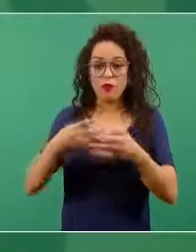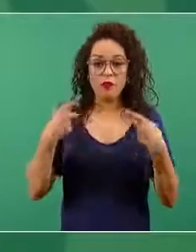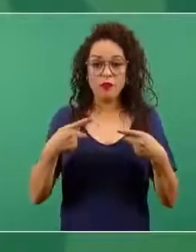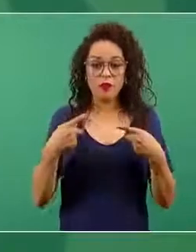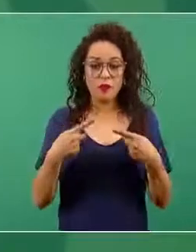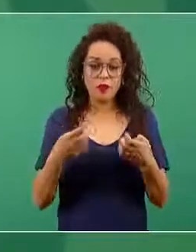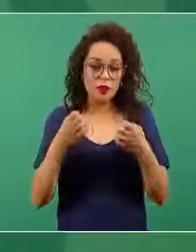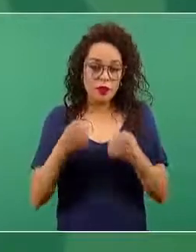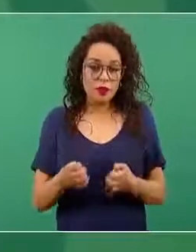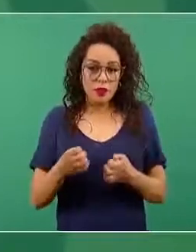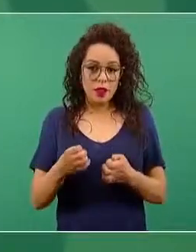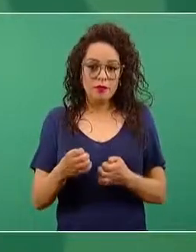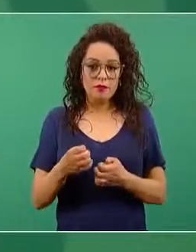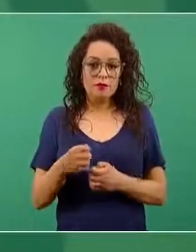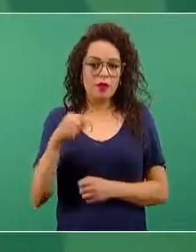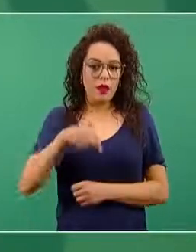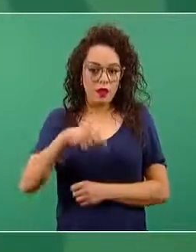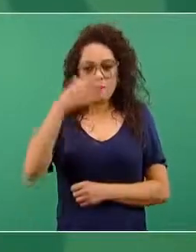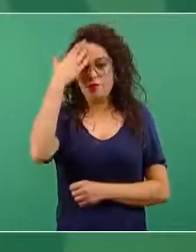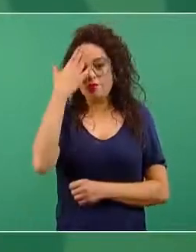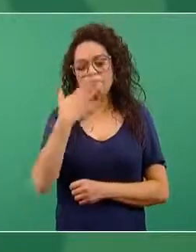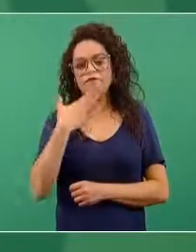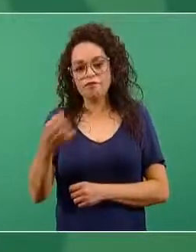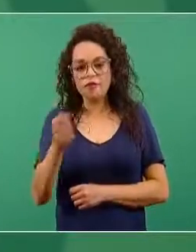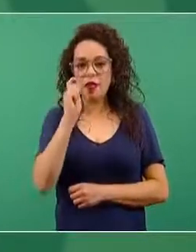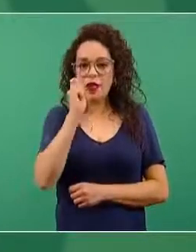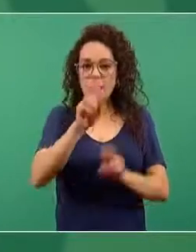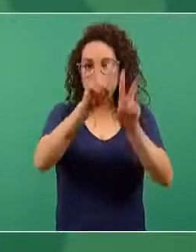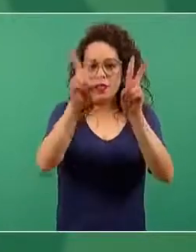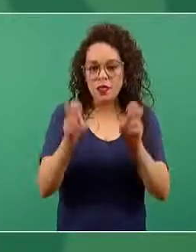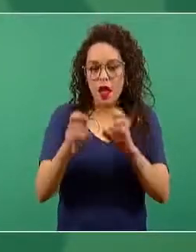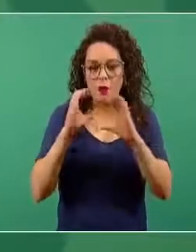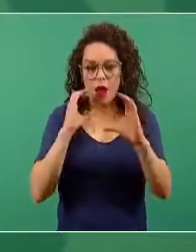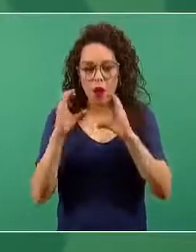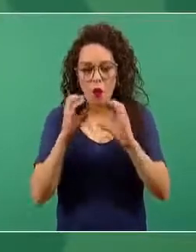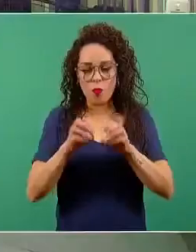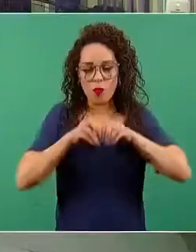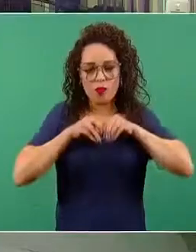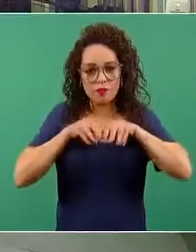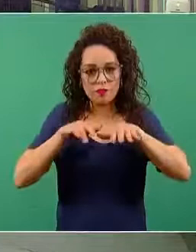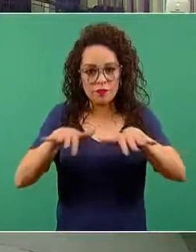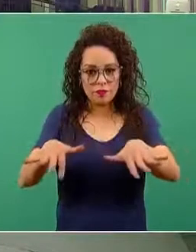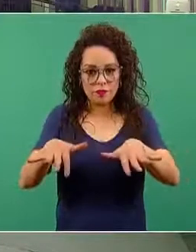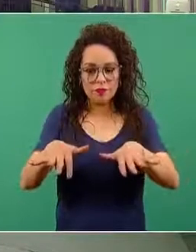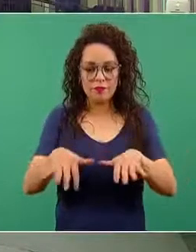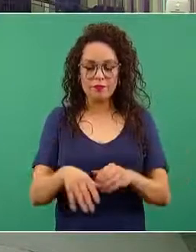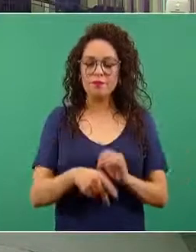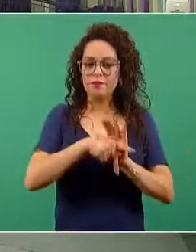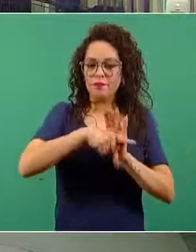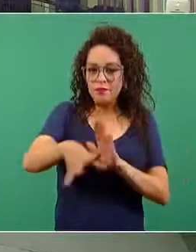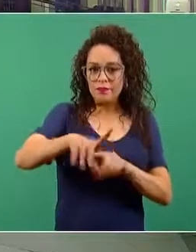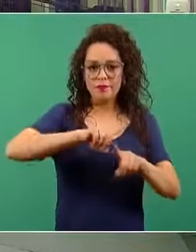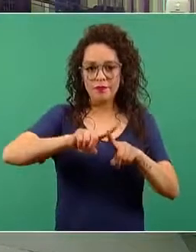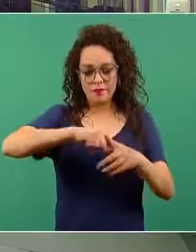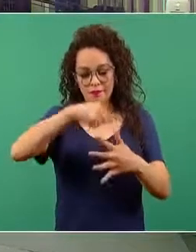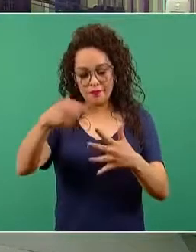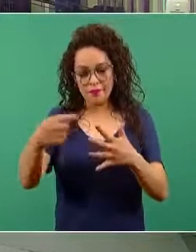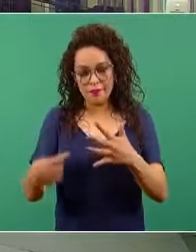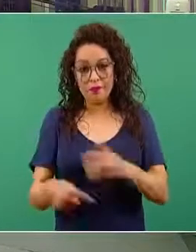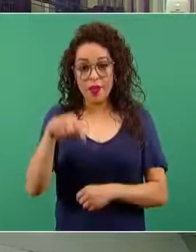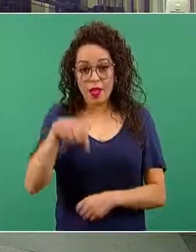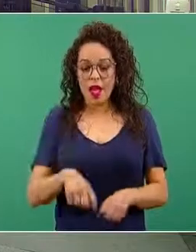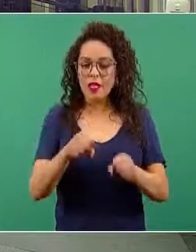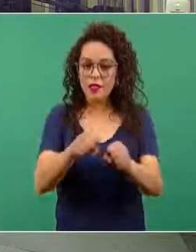nos acompañan, expertos en comunicación, de medios de comunicación, que nos acompañan aquí en el